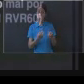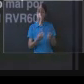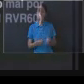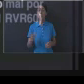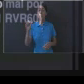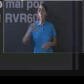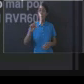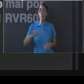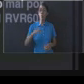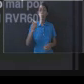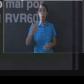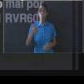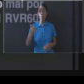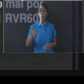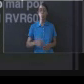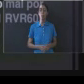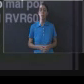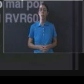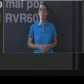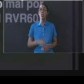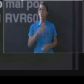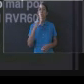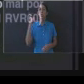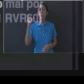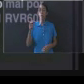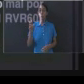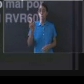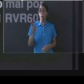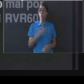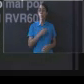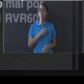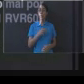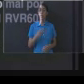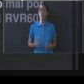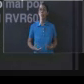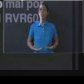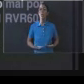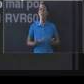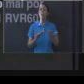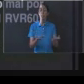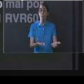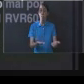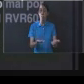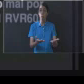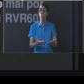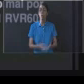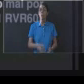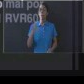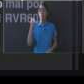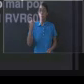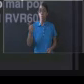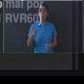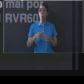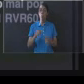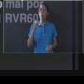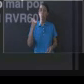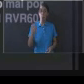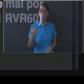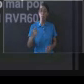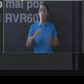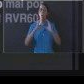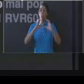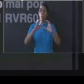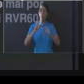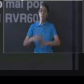Una de cosas que quiere el rey es que volvamos bien por bien. No mal por bien. Han cuidado, cuidaron las